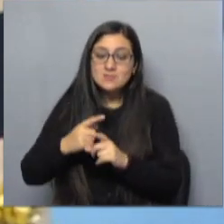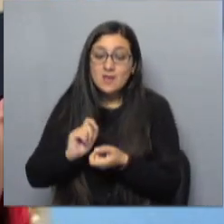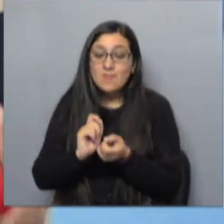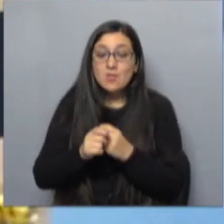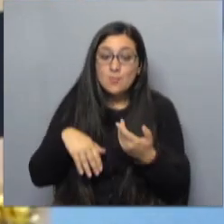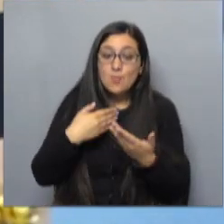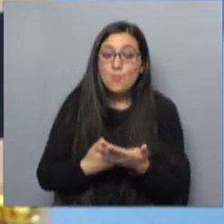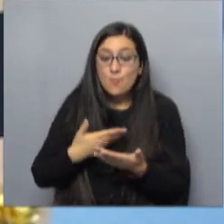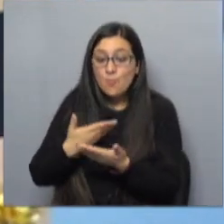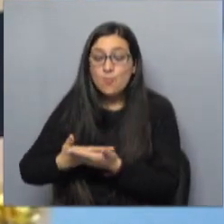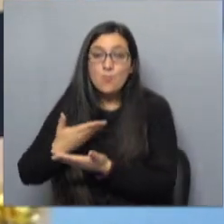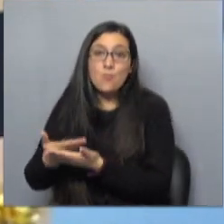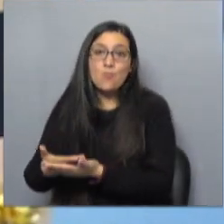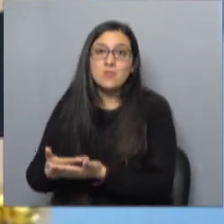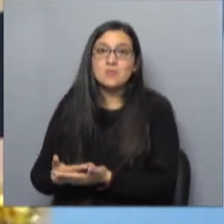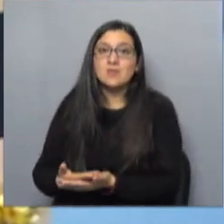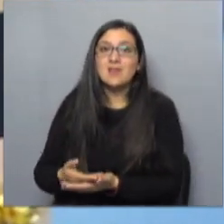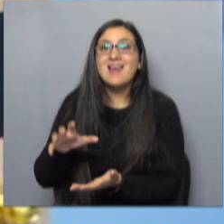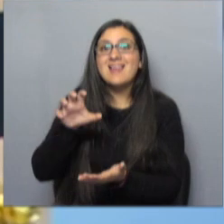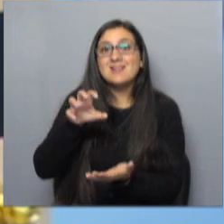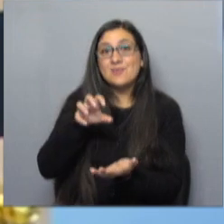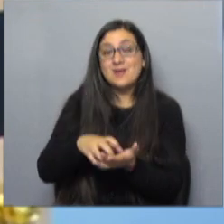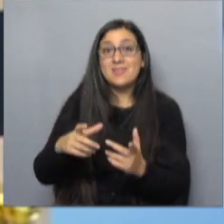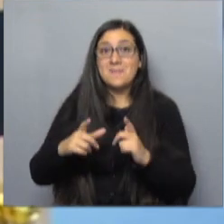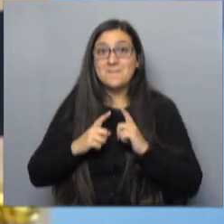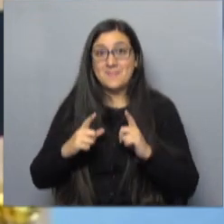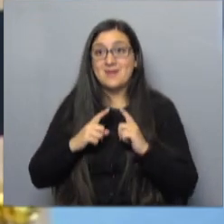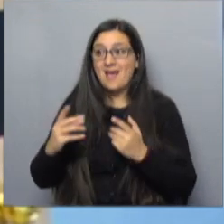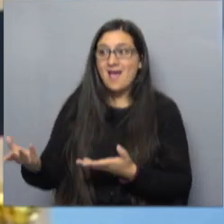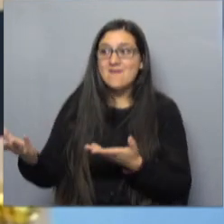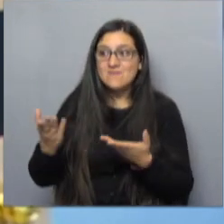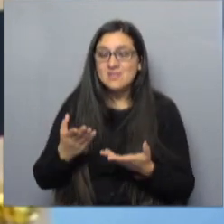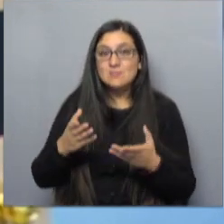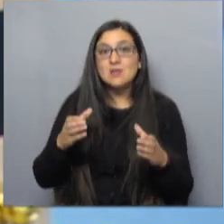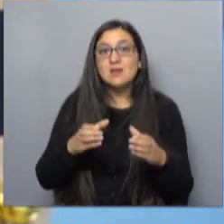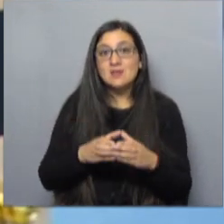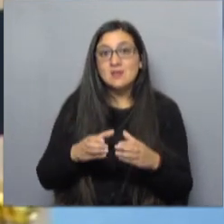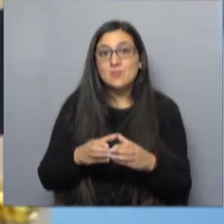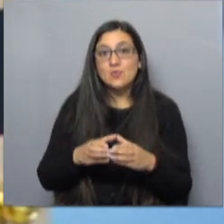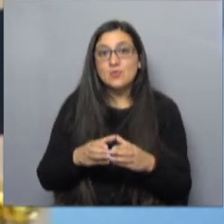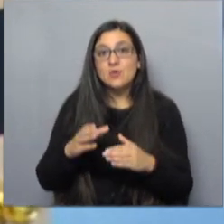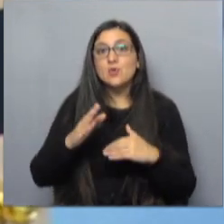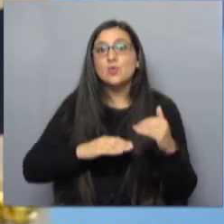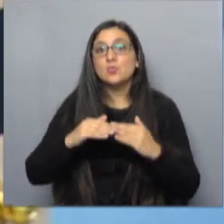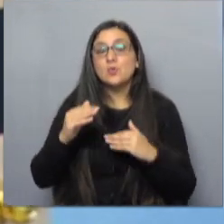que vamos a brindar en la sala de espera, donde invitamos al equipo y